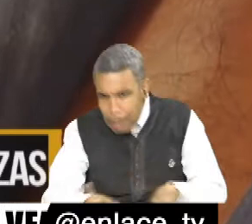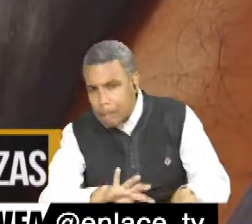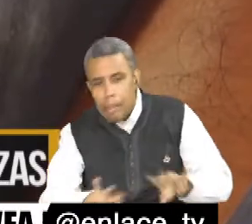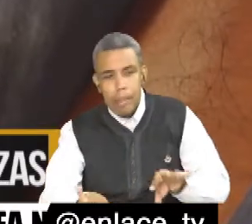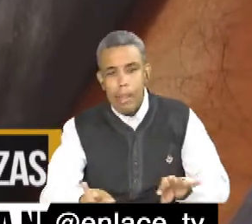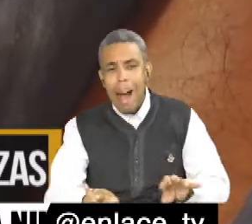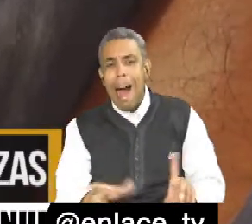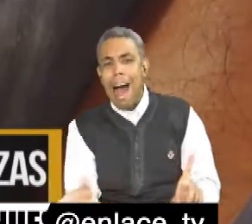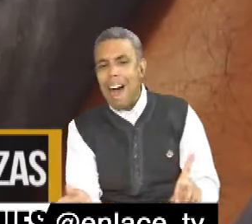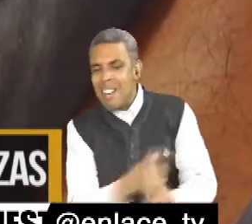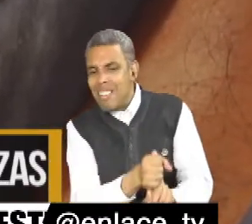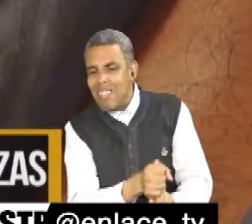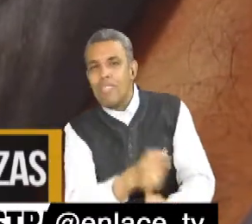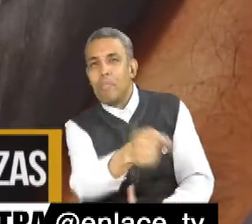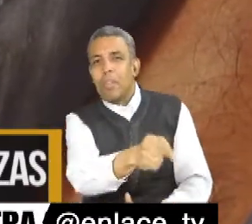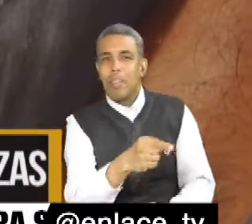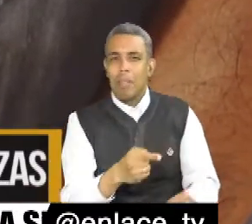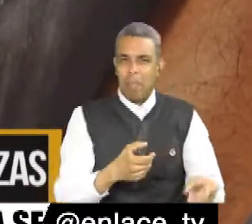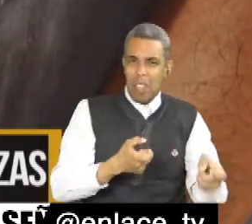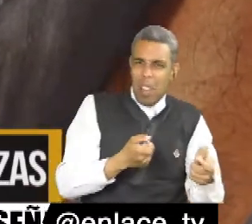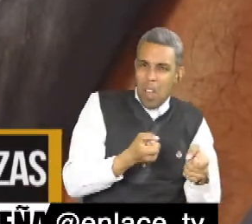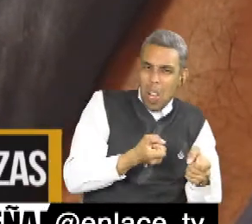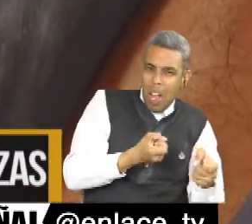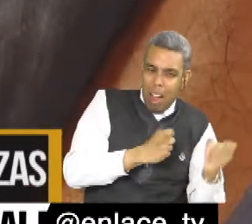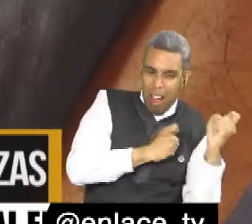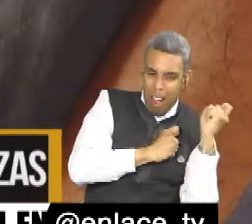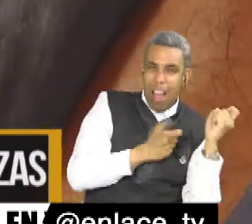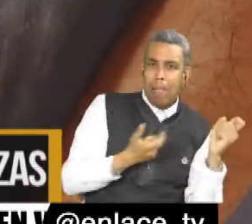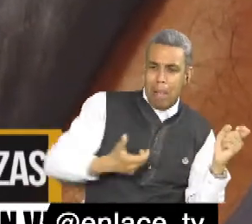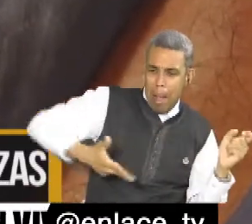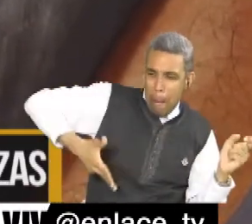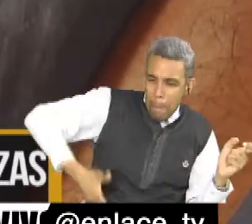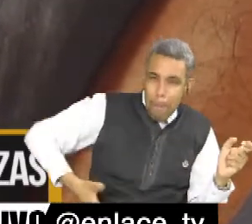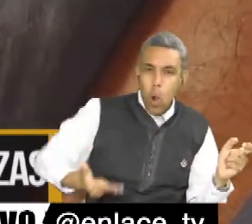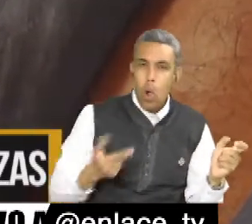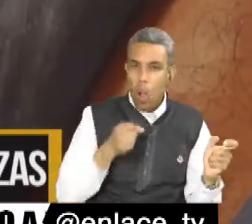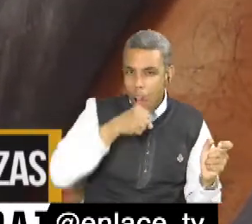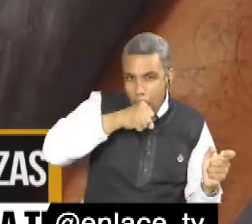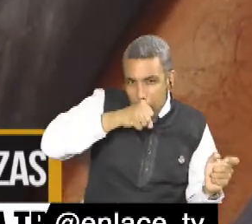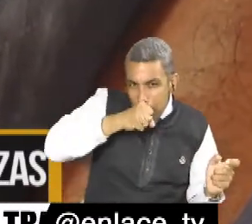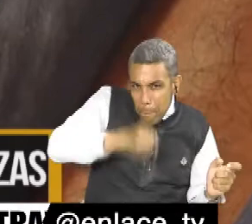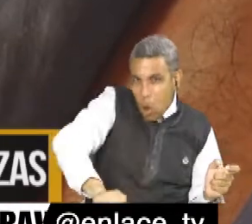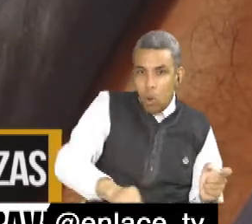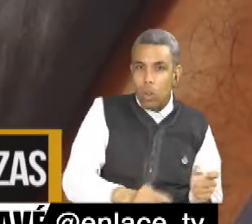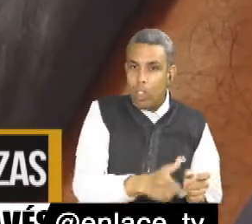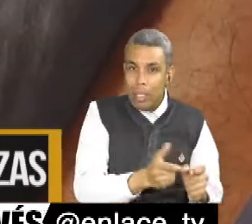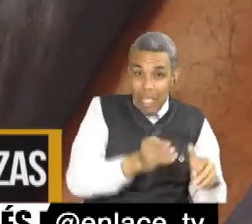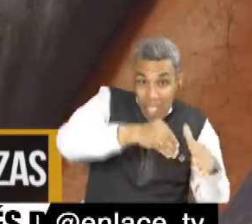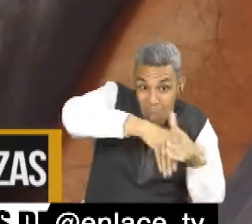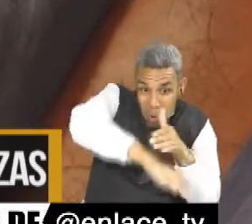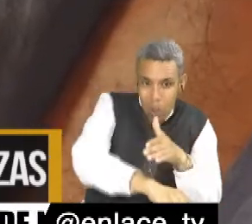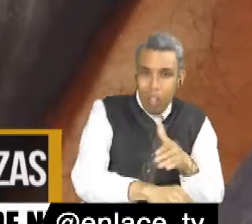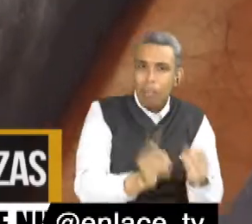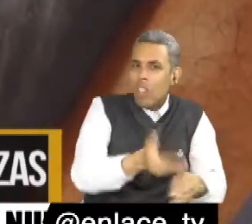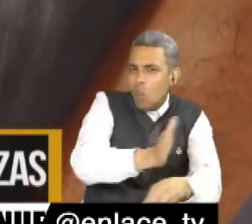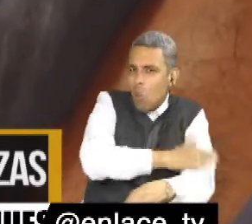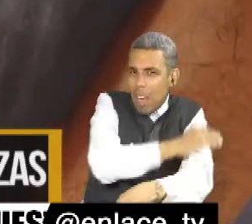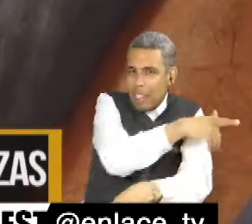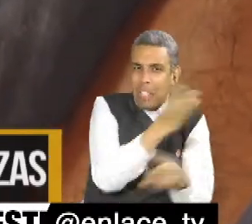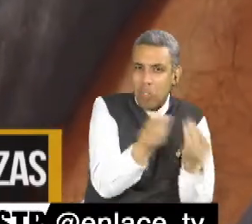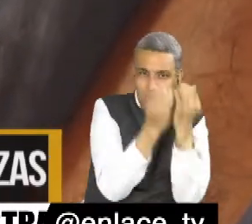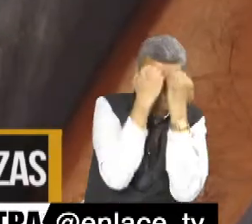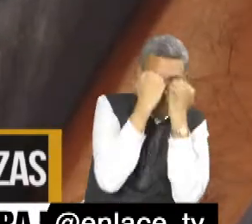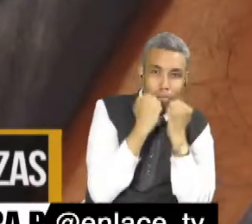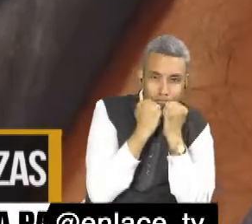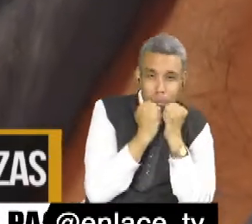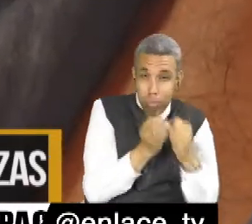Creo que fue de la Sijín que me agarró y me apretó el pescuezo, me pusieron una vaina eléctrica